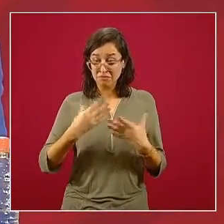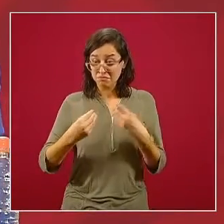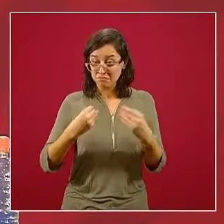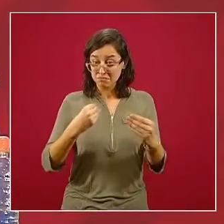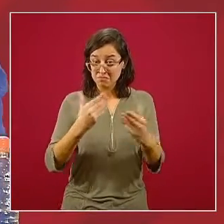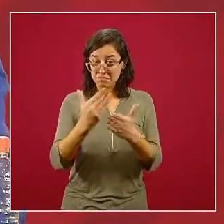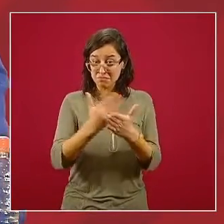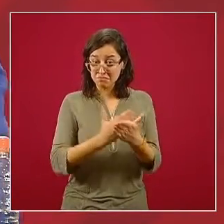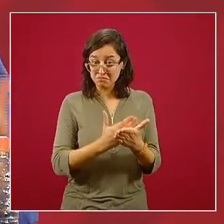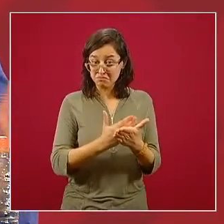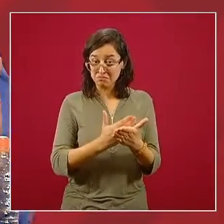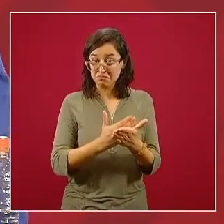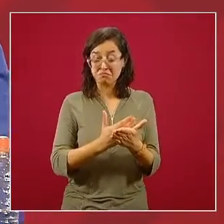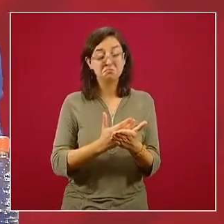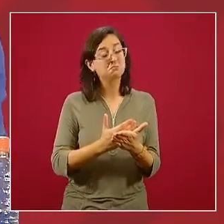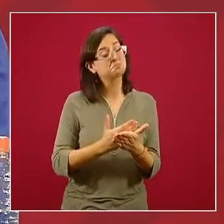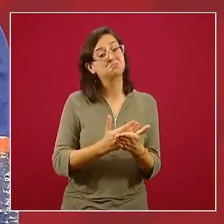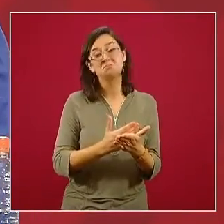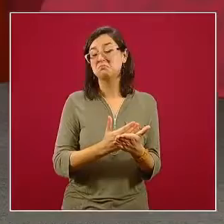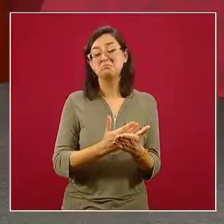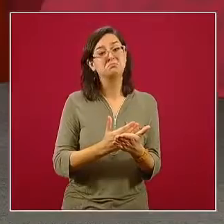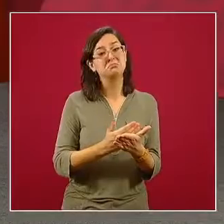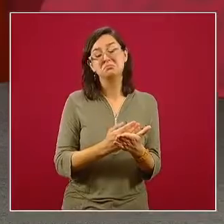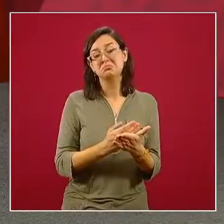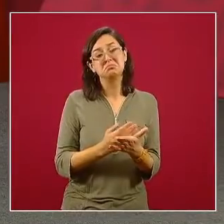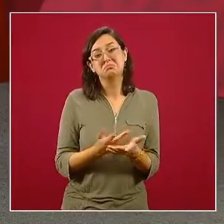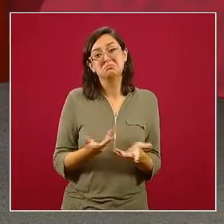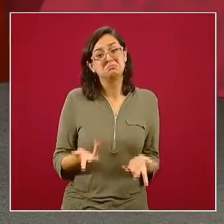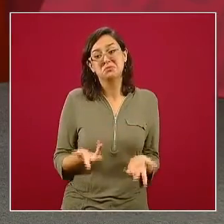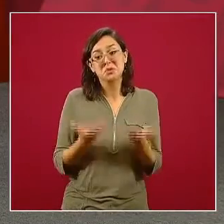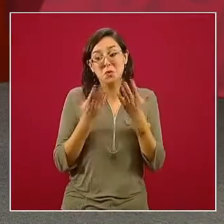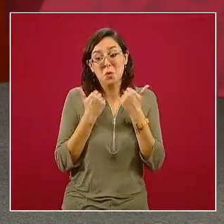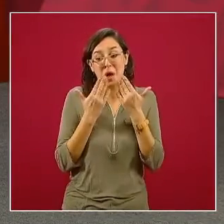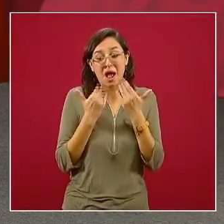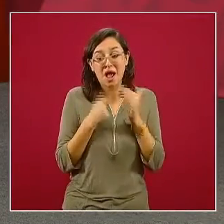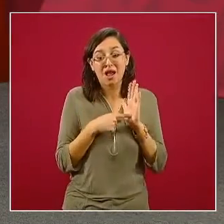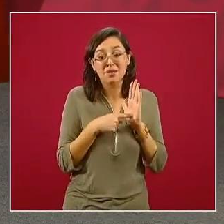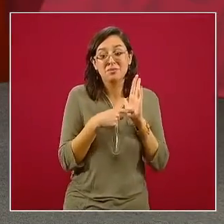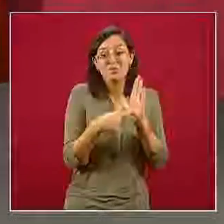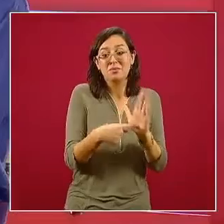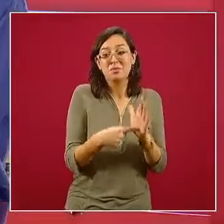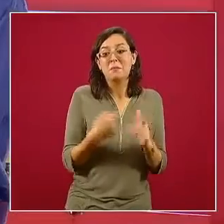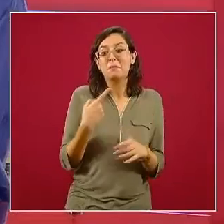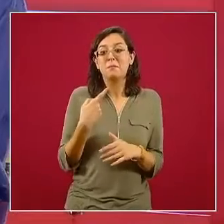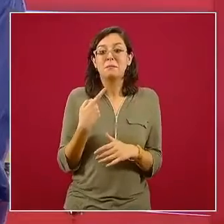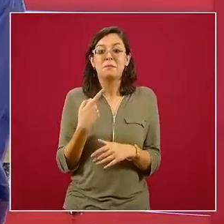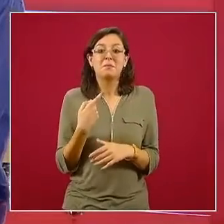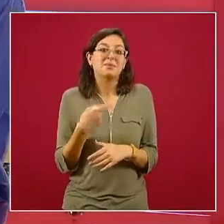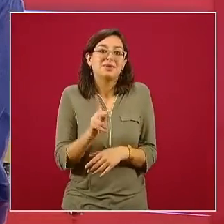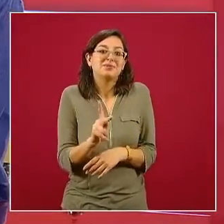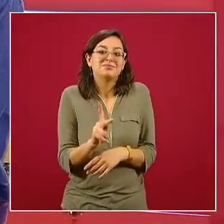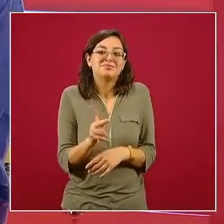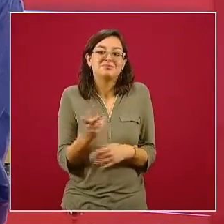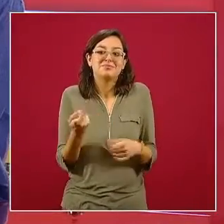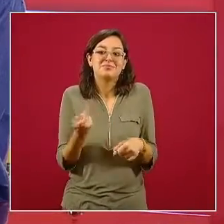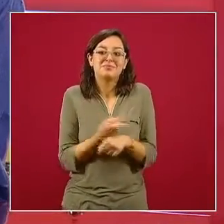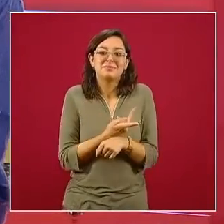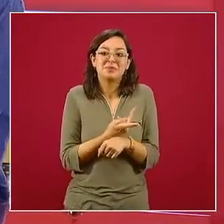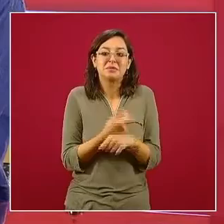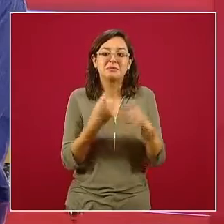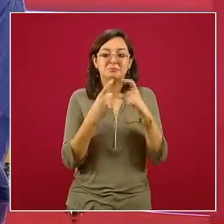pública, como una medida auxiliar podría servir, pero básicamente lo que hace que no sea tan efectivo es el